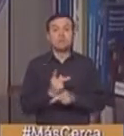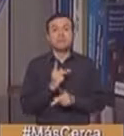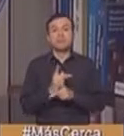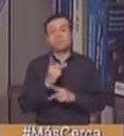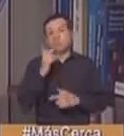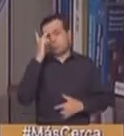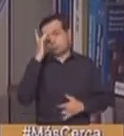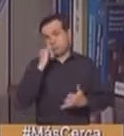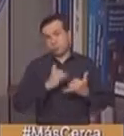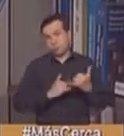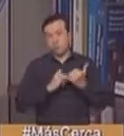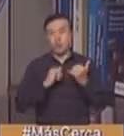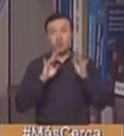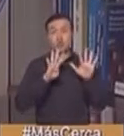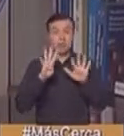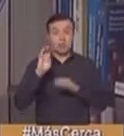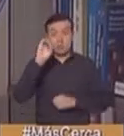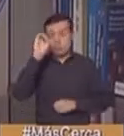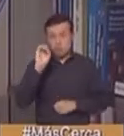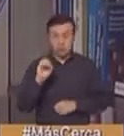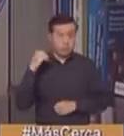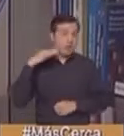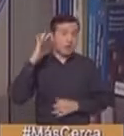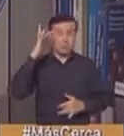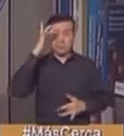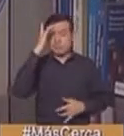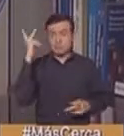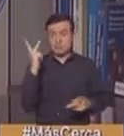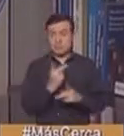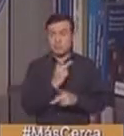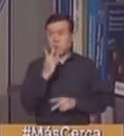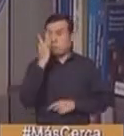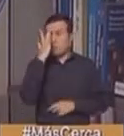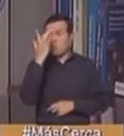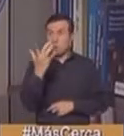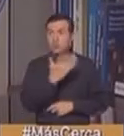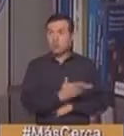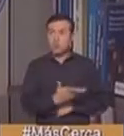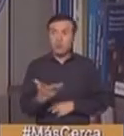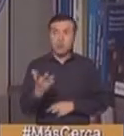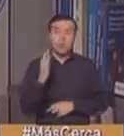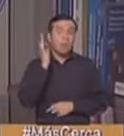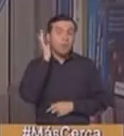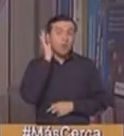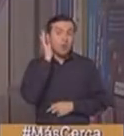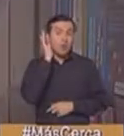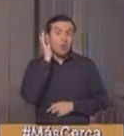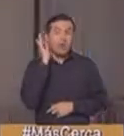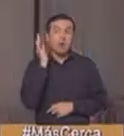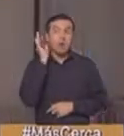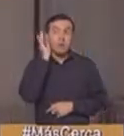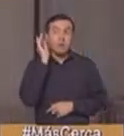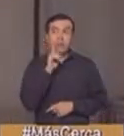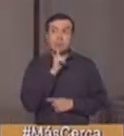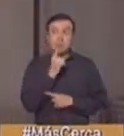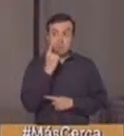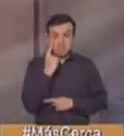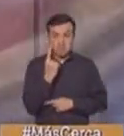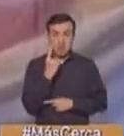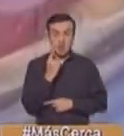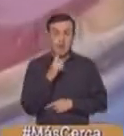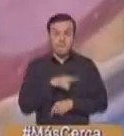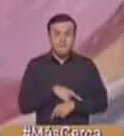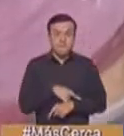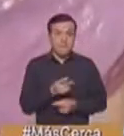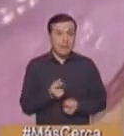más del 99% de infección de vías urinarias. ¿Y por qué es frecuente? Porque cuando la mujer se aguanta a orinar, mire la distancia que tenemos de la vagina a